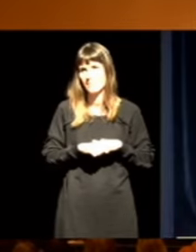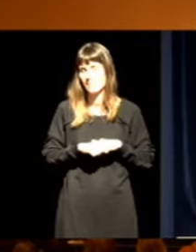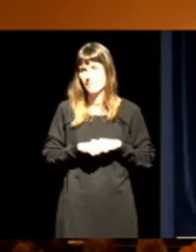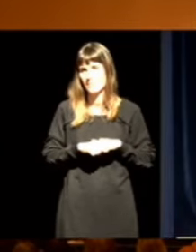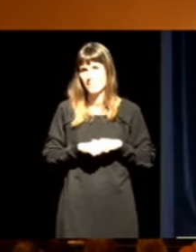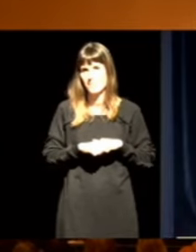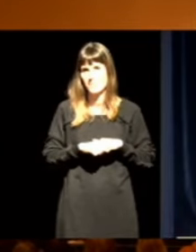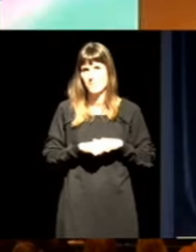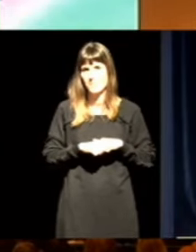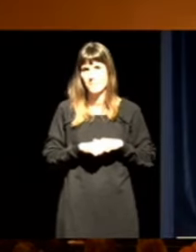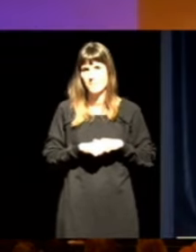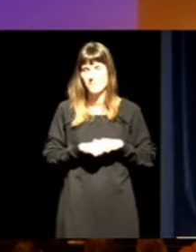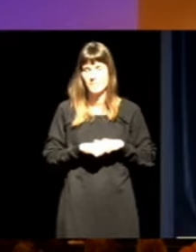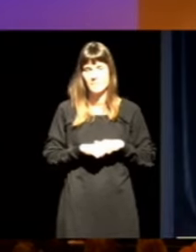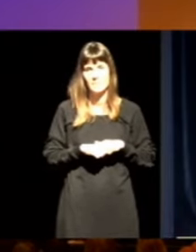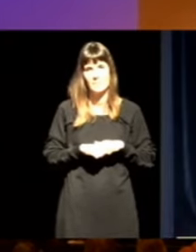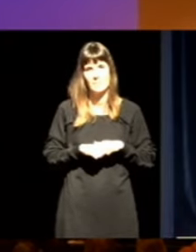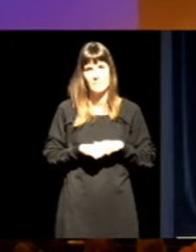Bien.